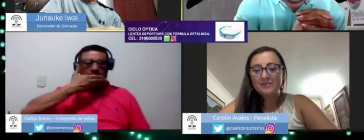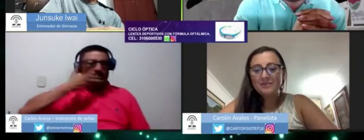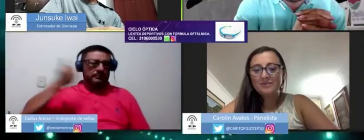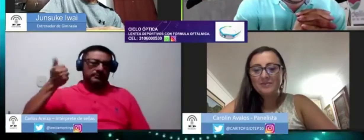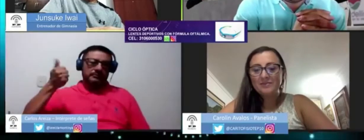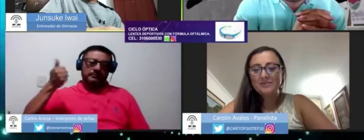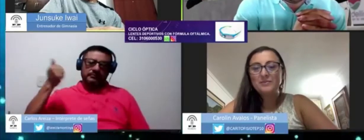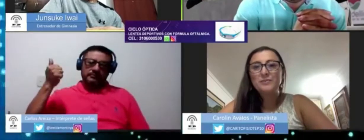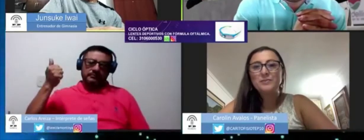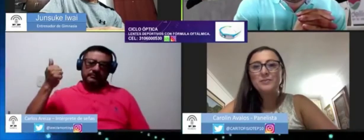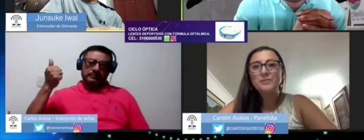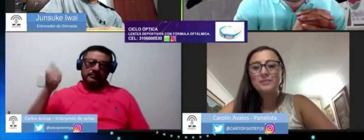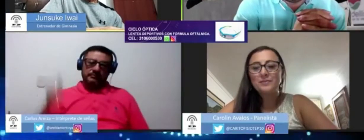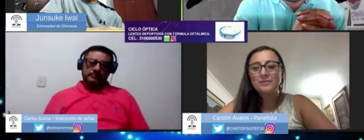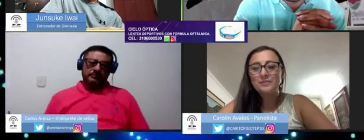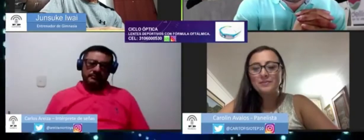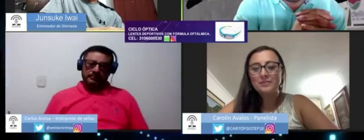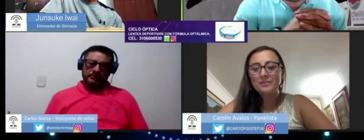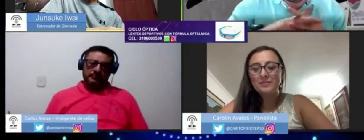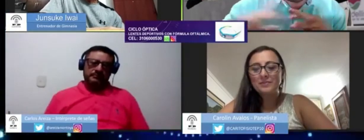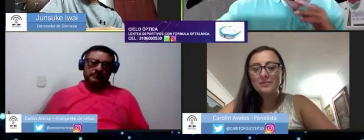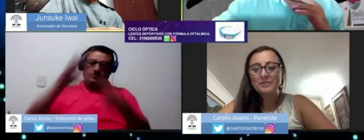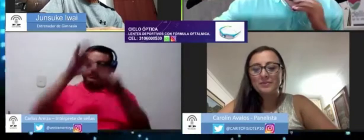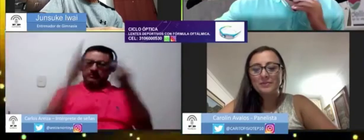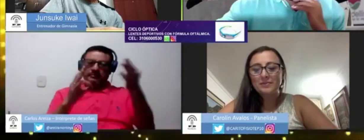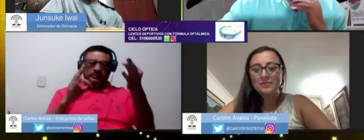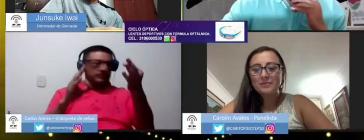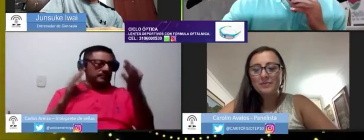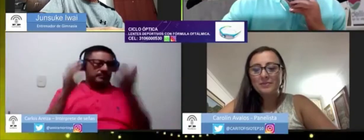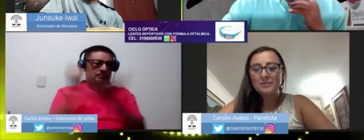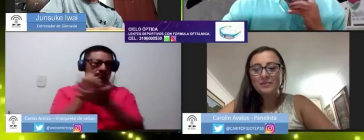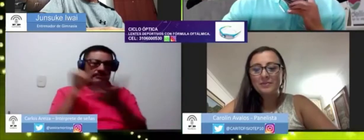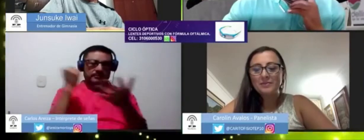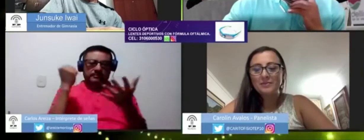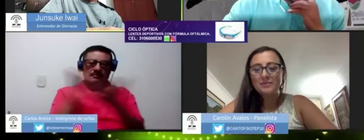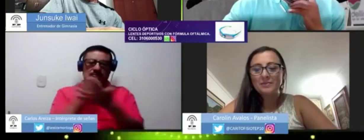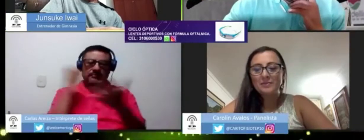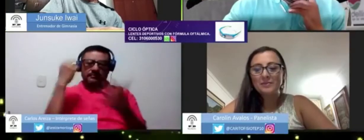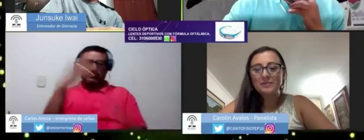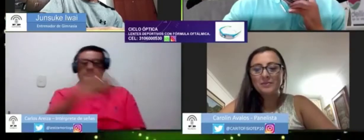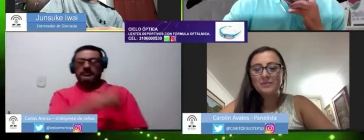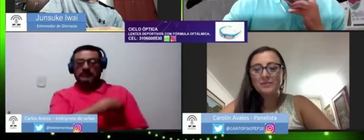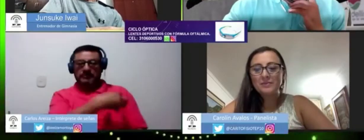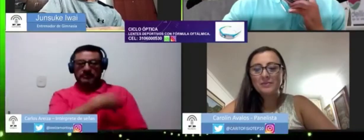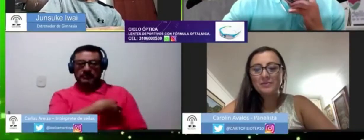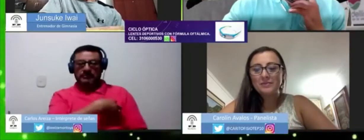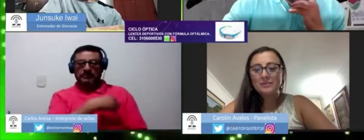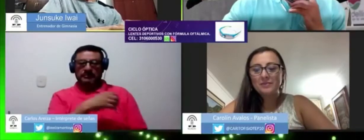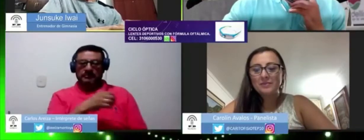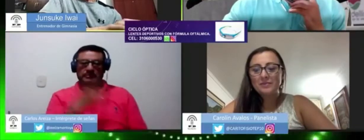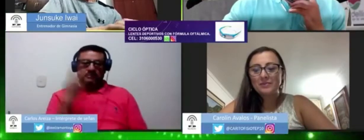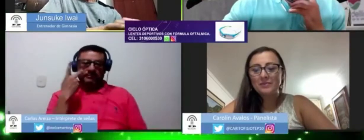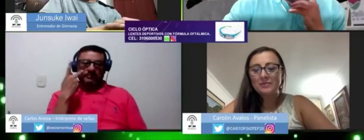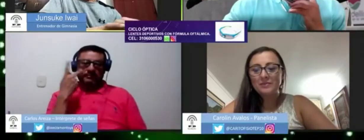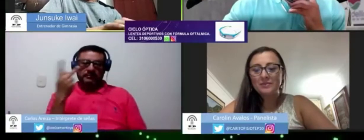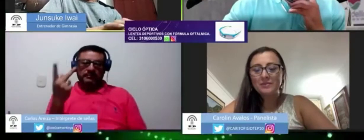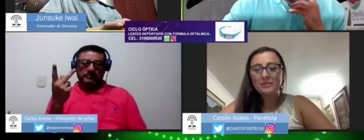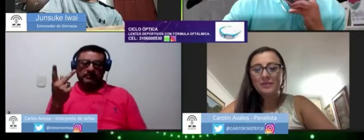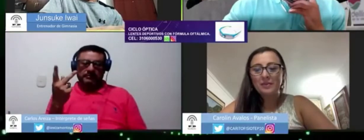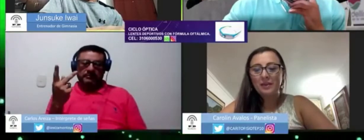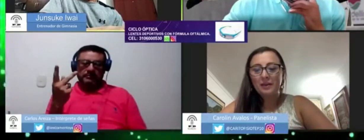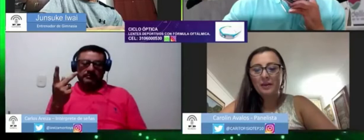seguido de campeón olímpico mundial. Entonces, el ojo